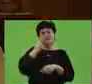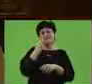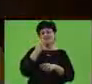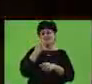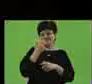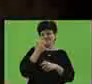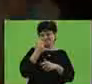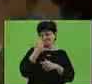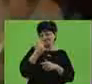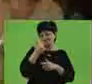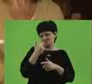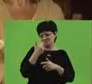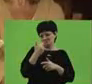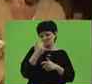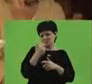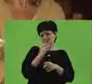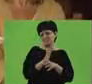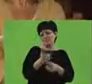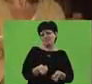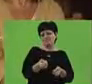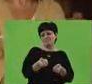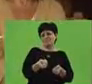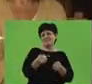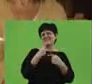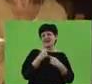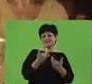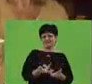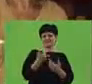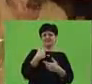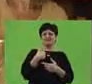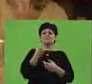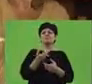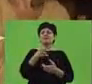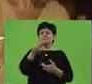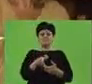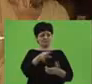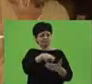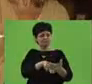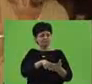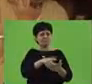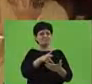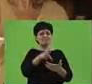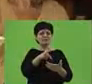porque mucha gente se siente reflejada. Porque yo cuento todo. O sea, que el que lee el libro, lee mi alma.